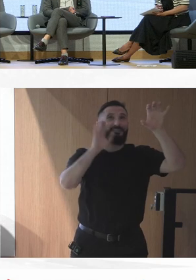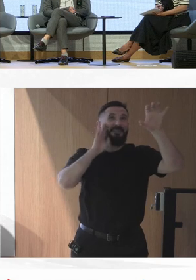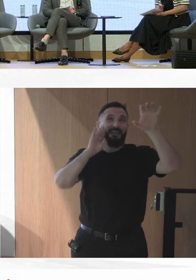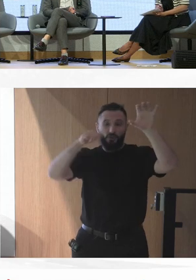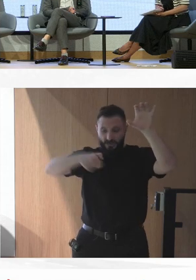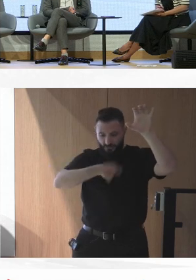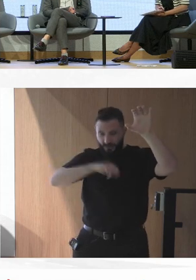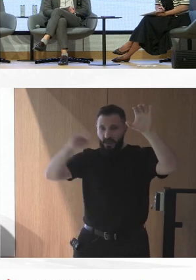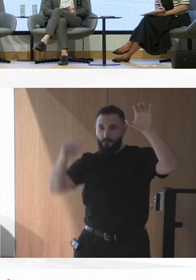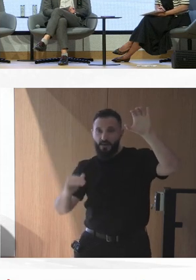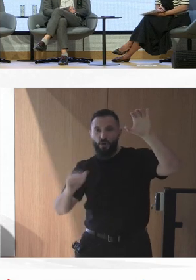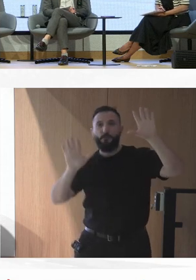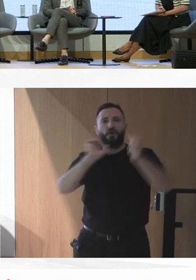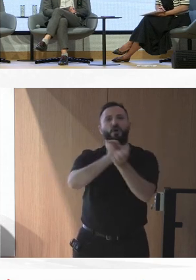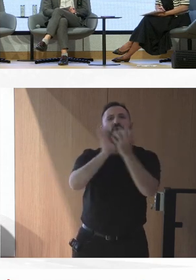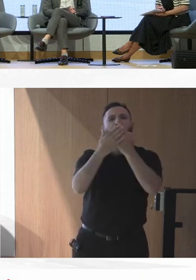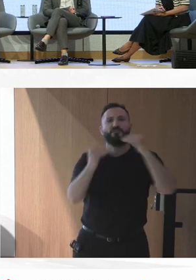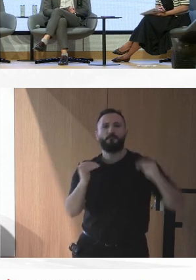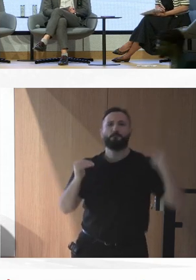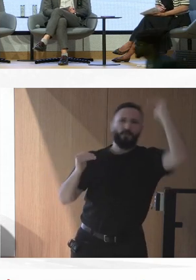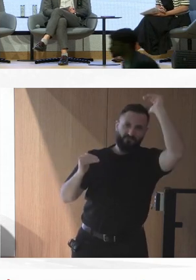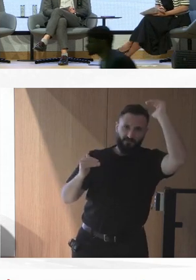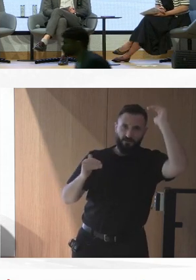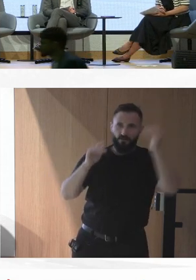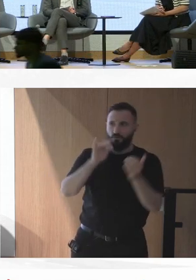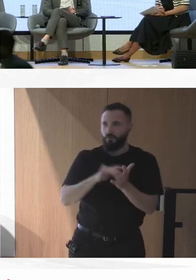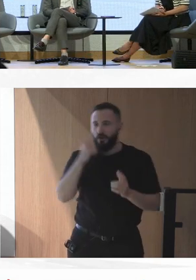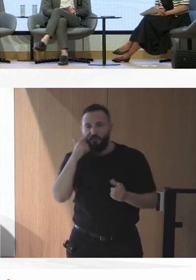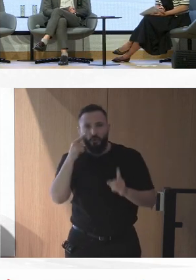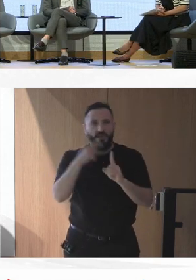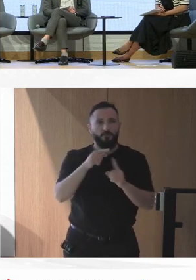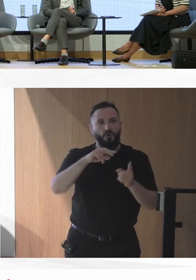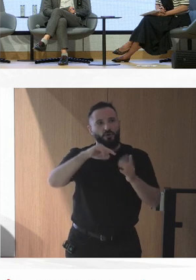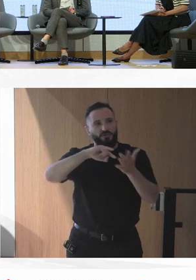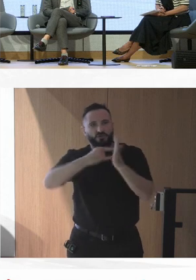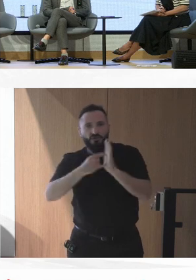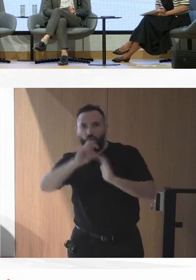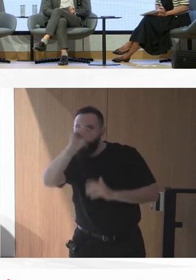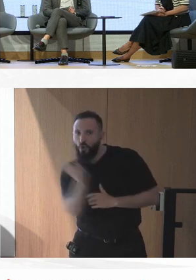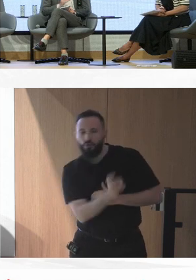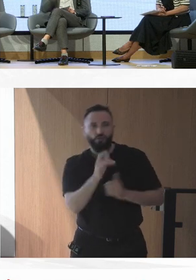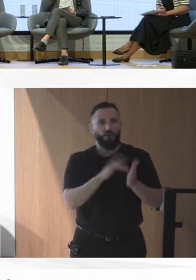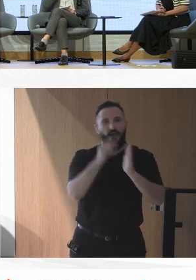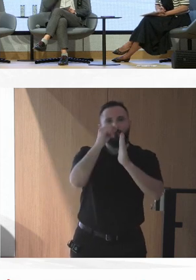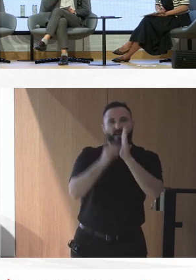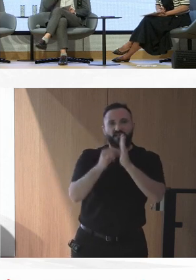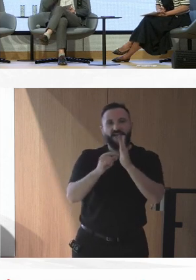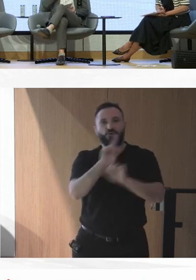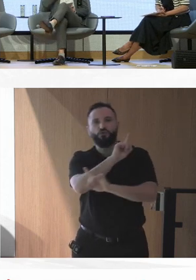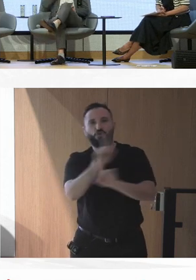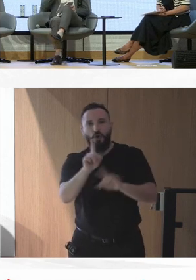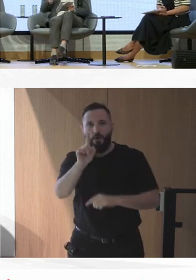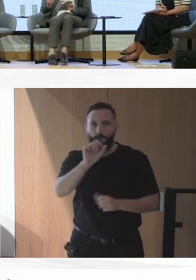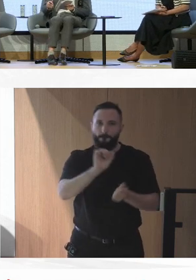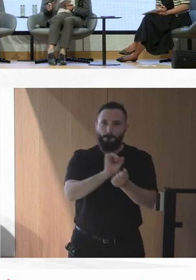lo que decía Bob, ¿no? En general, otras medidas, la justicia restaurativa, ¿no? Otro tipo de medidas no privativas de libertad sociales, etcétera, que